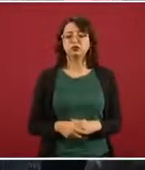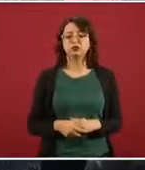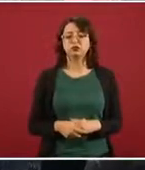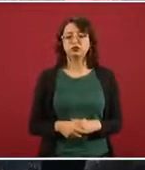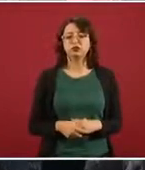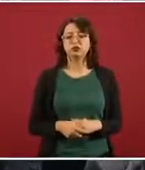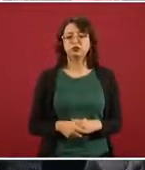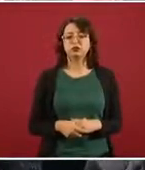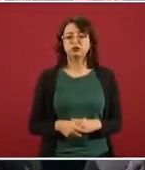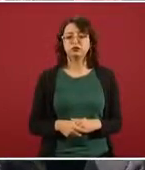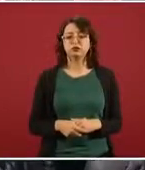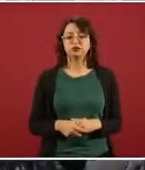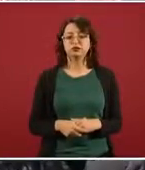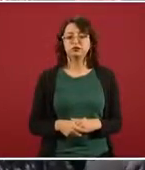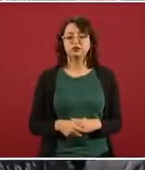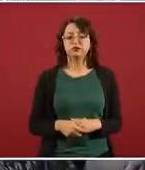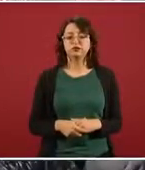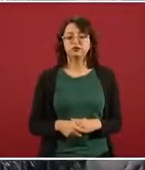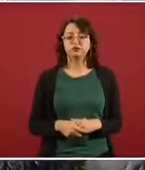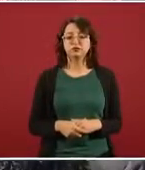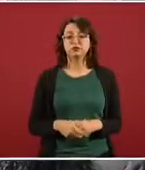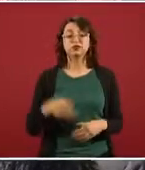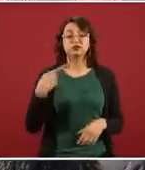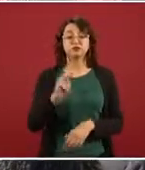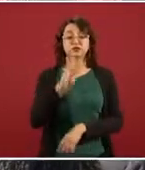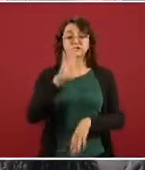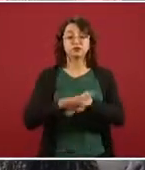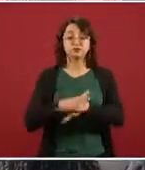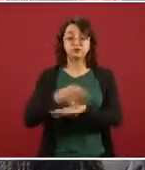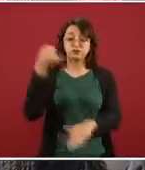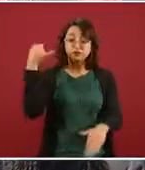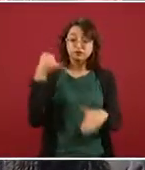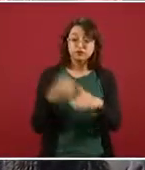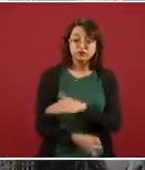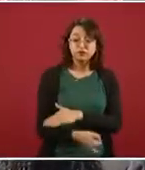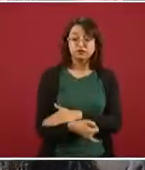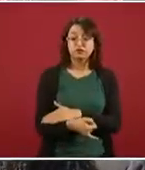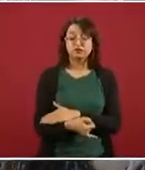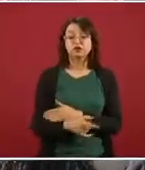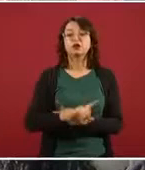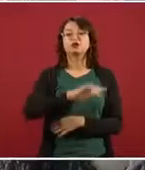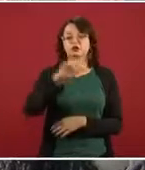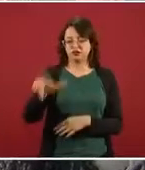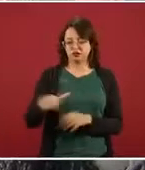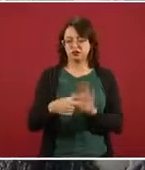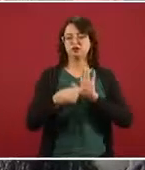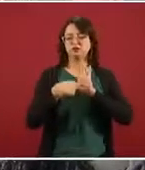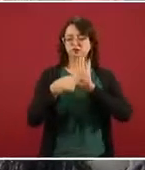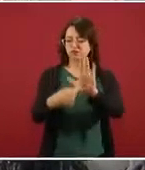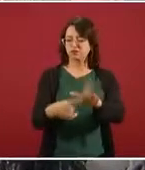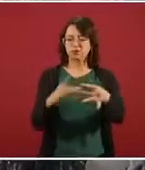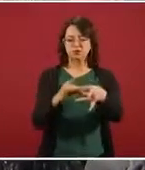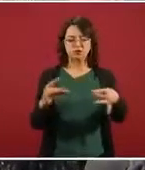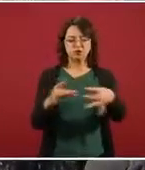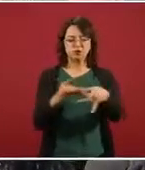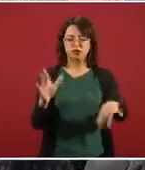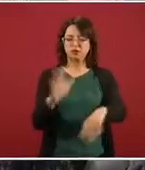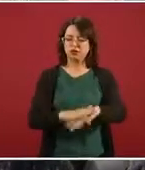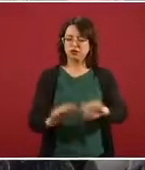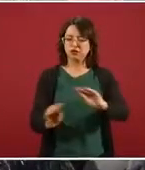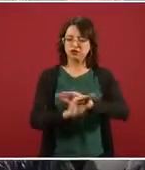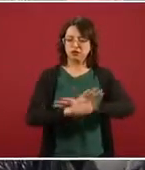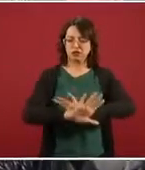Pero esto lo vamos a ver a fondo en la exposición que queremos llevar a cabo con